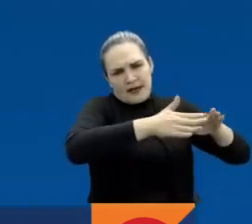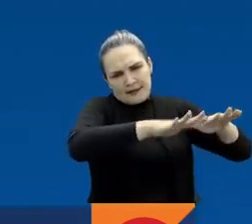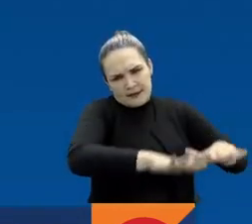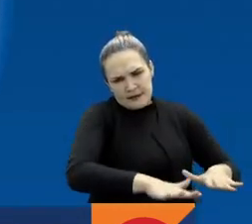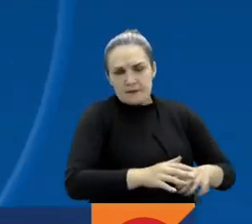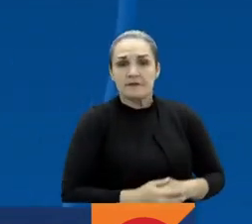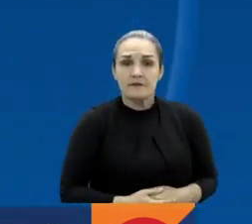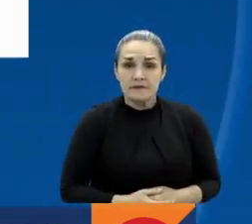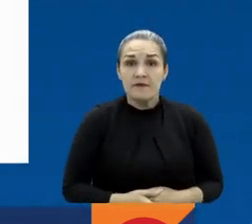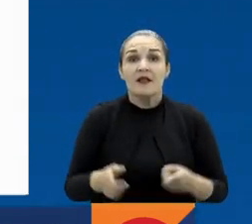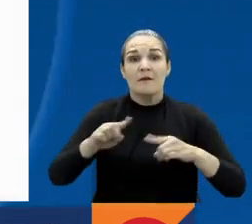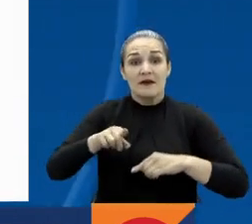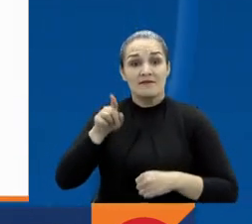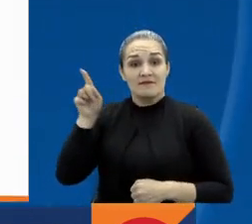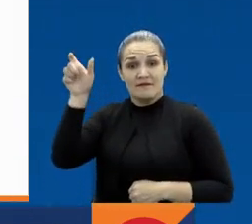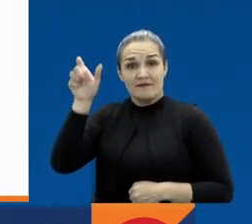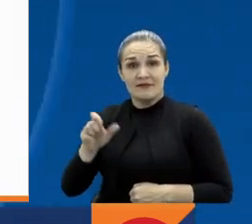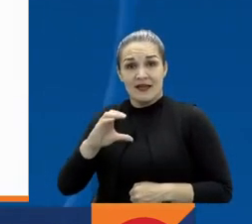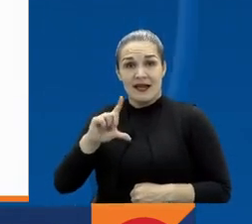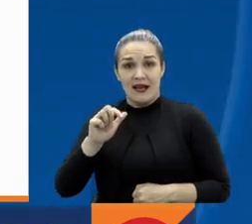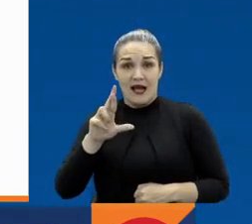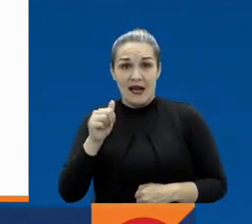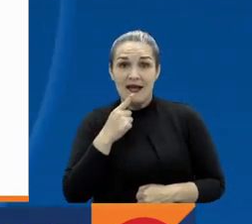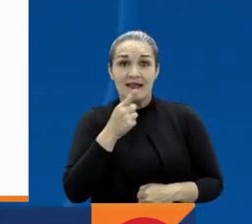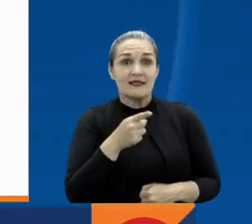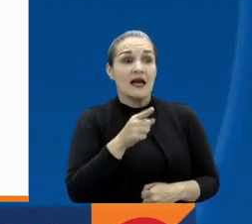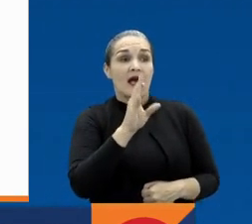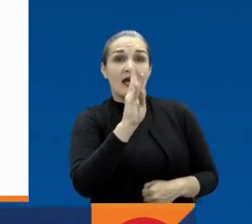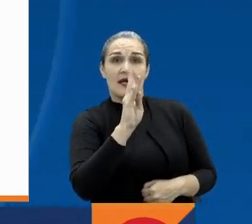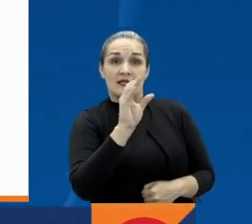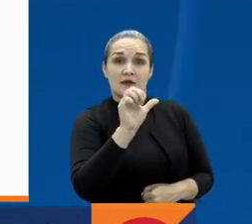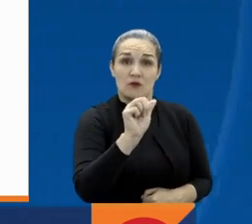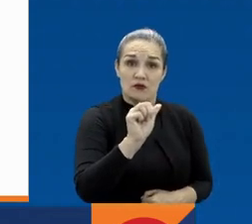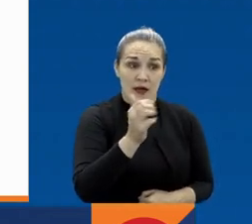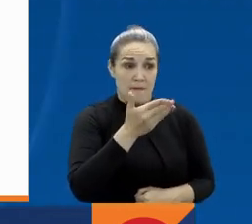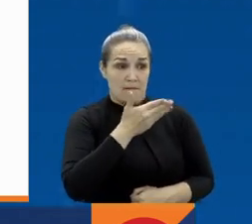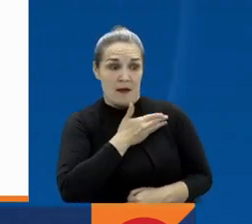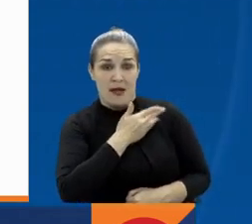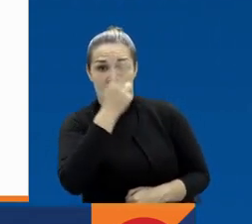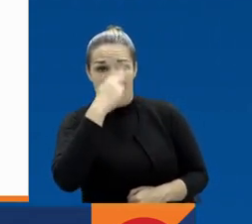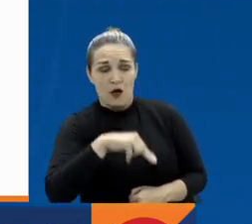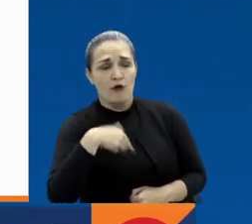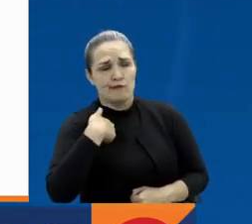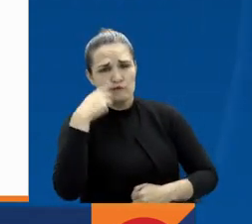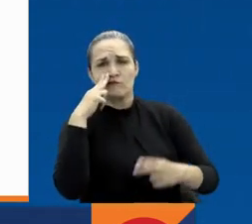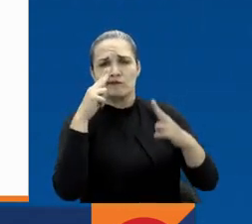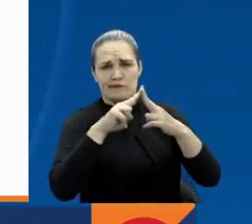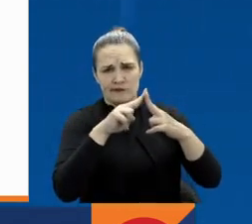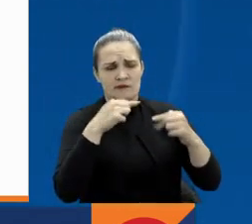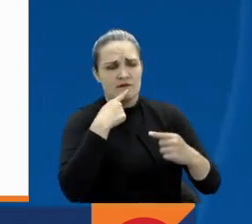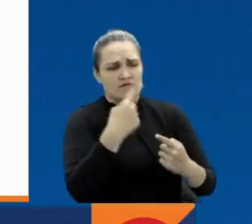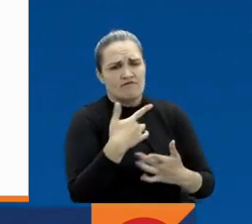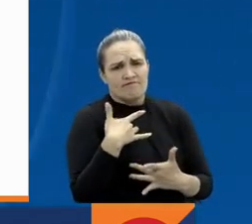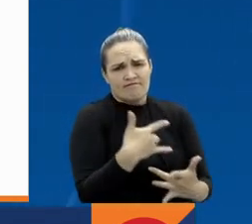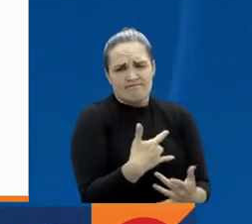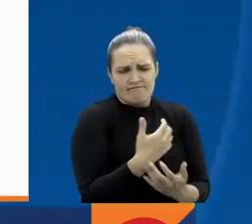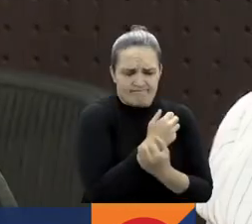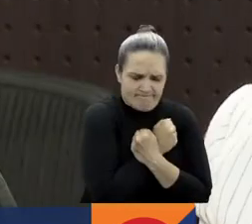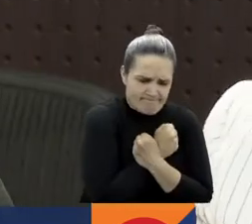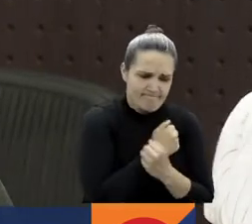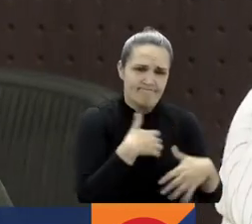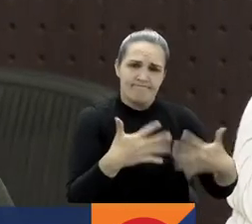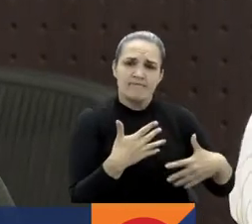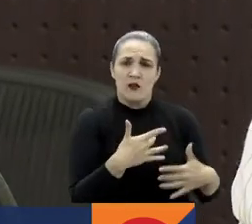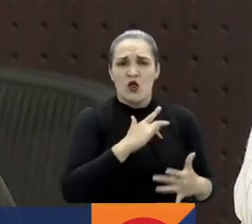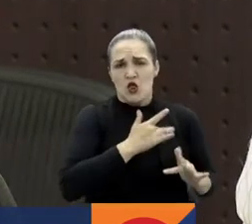sus madres esposa e hijos alcanzaron a estar presentes reitero mi solidaridad con la familia y mi sentido dolor por su fallecimiento